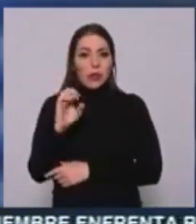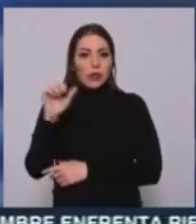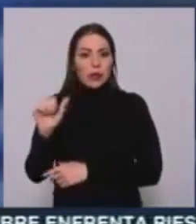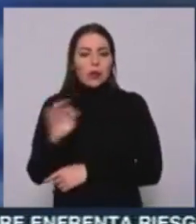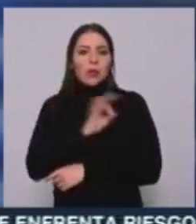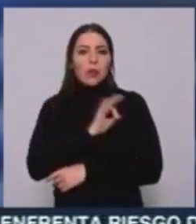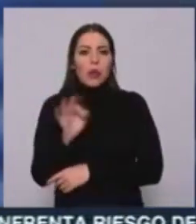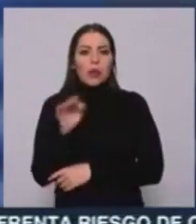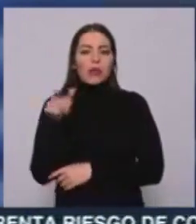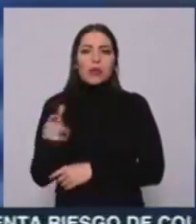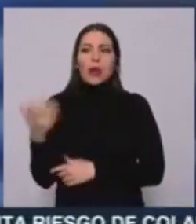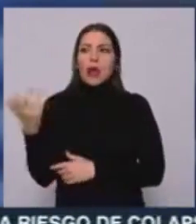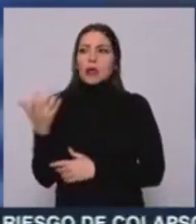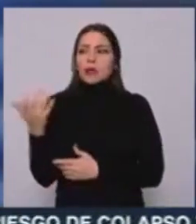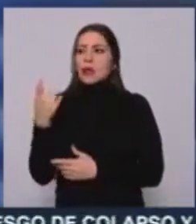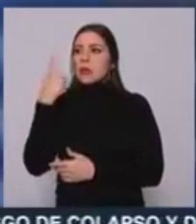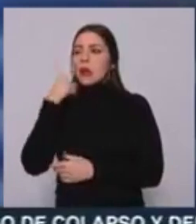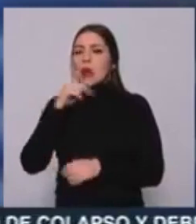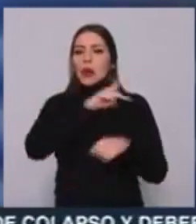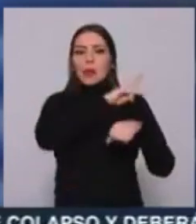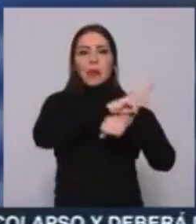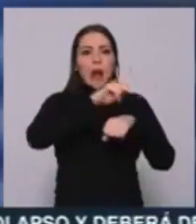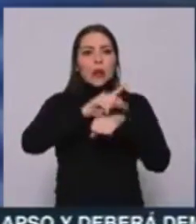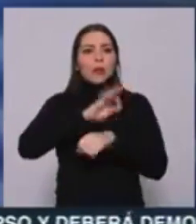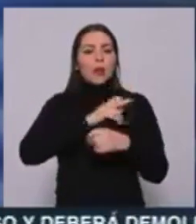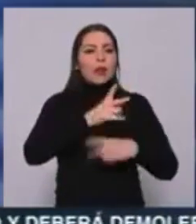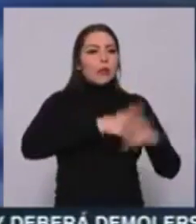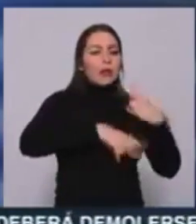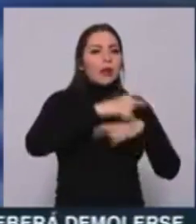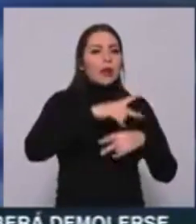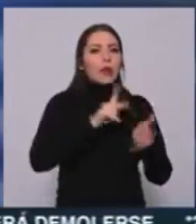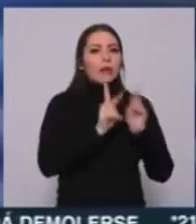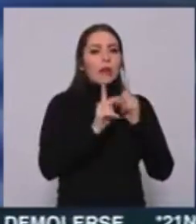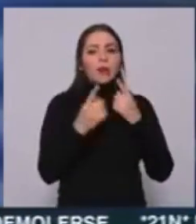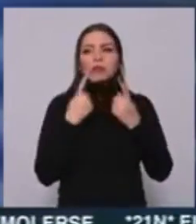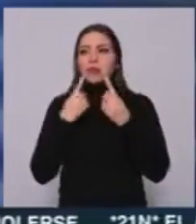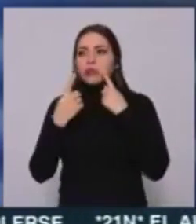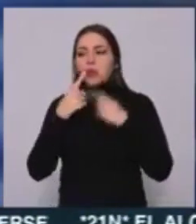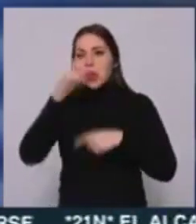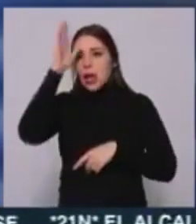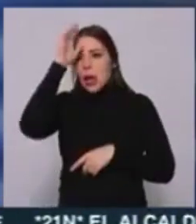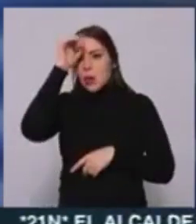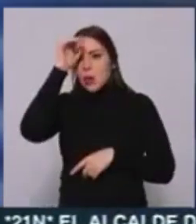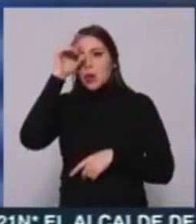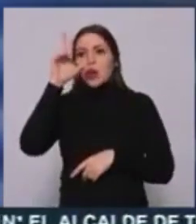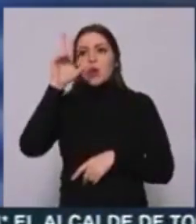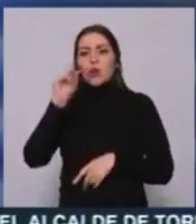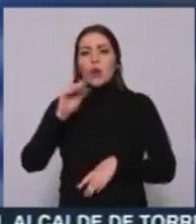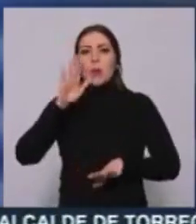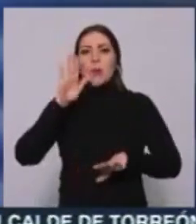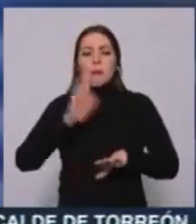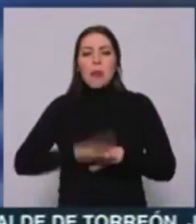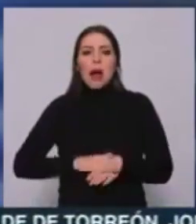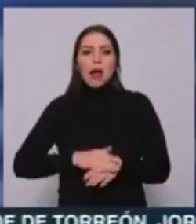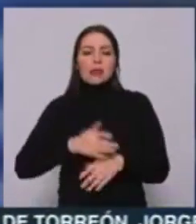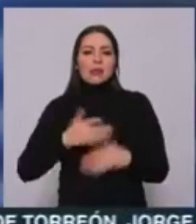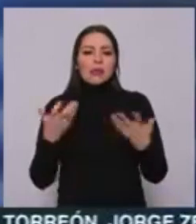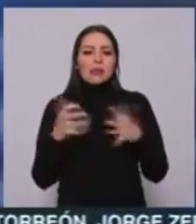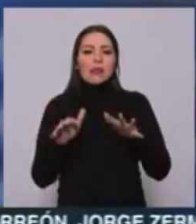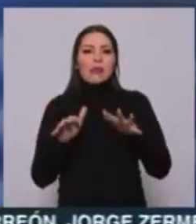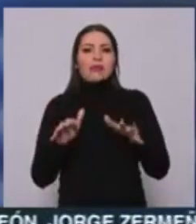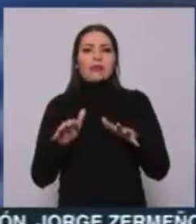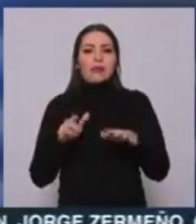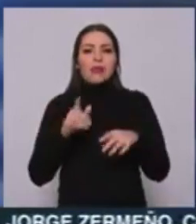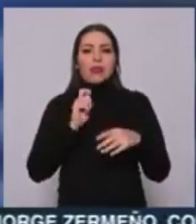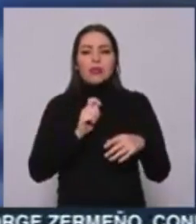de diálogo, de convergencia, de acuerdos y no profundice las diferencias y no profundice la polarización